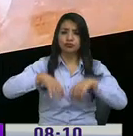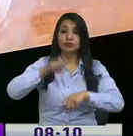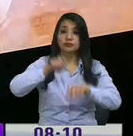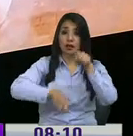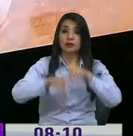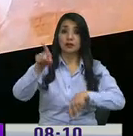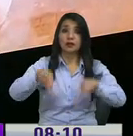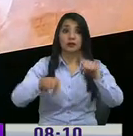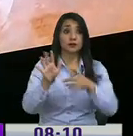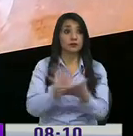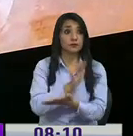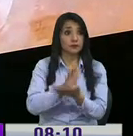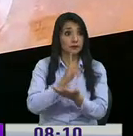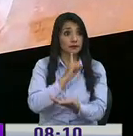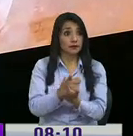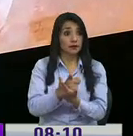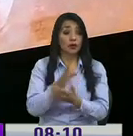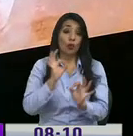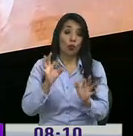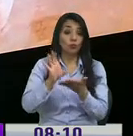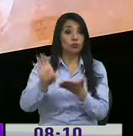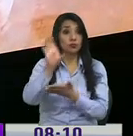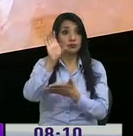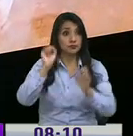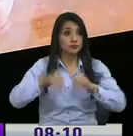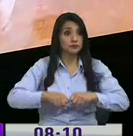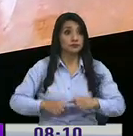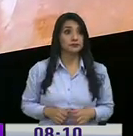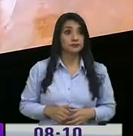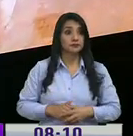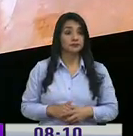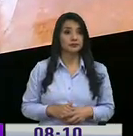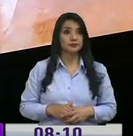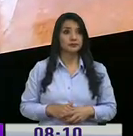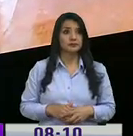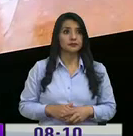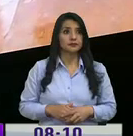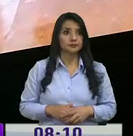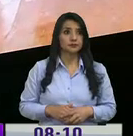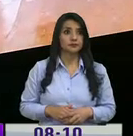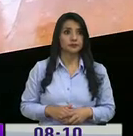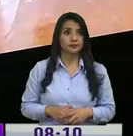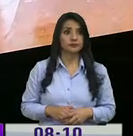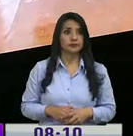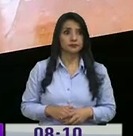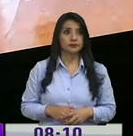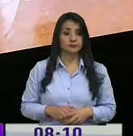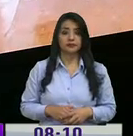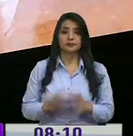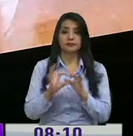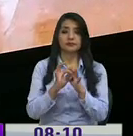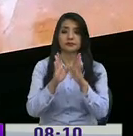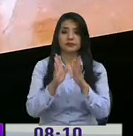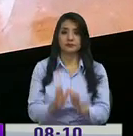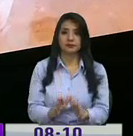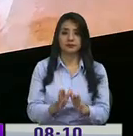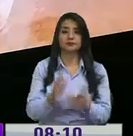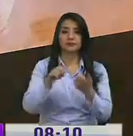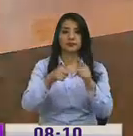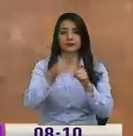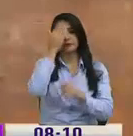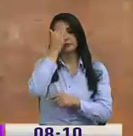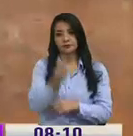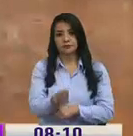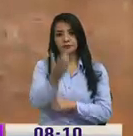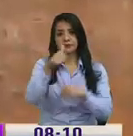estructuras de la ciudad. Ale, amigos, que tengan un excelente día. Así es, aquí